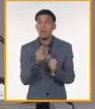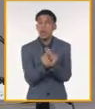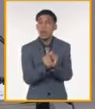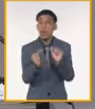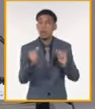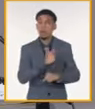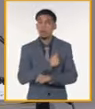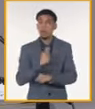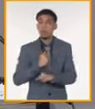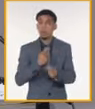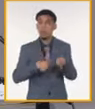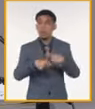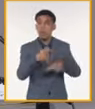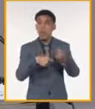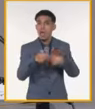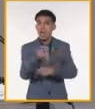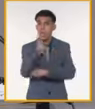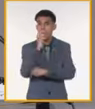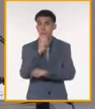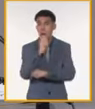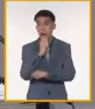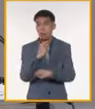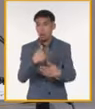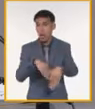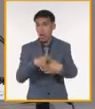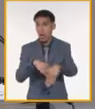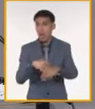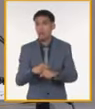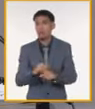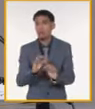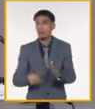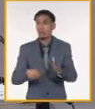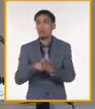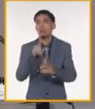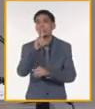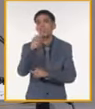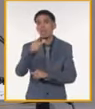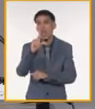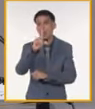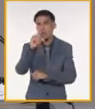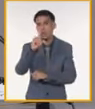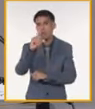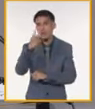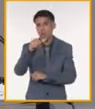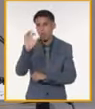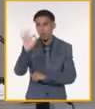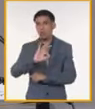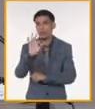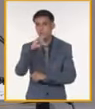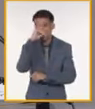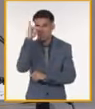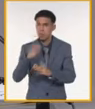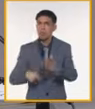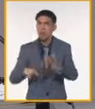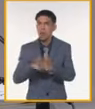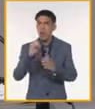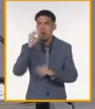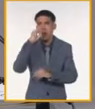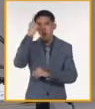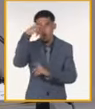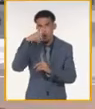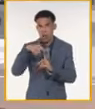comercialización de esas capturas Entonces aplicará el tipo impositivo del 10% que es el general establecido para todas las no no se